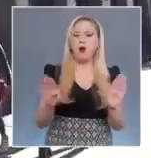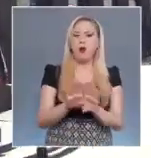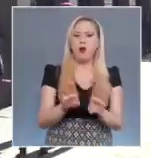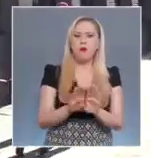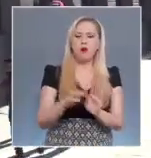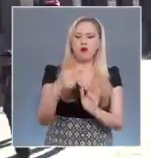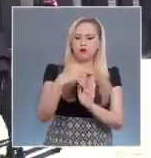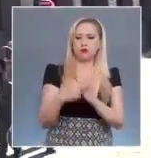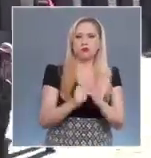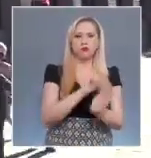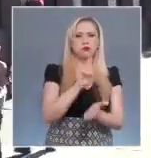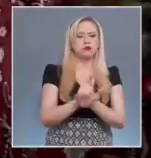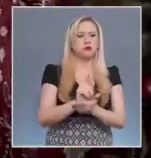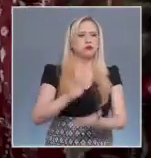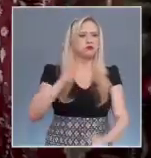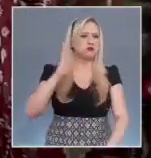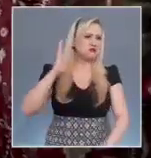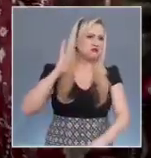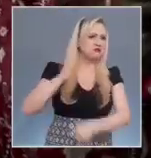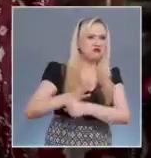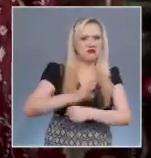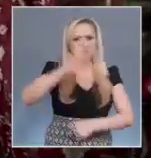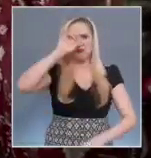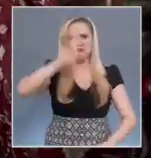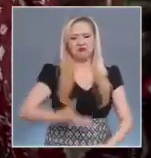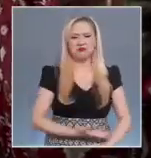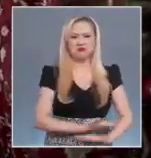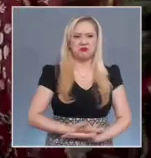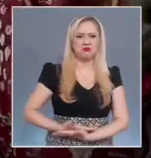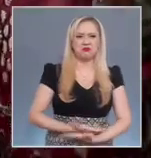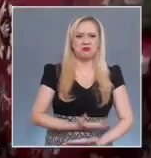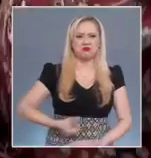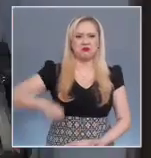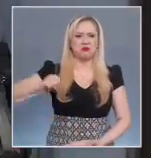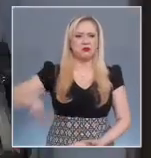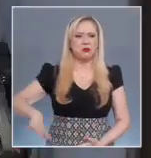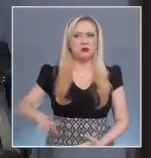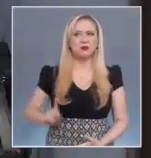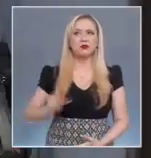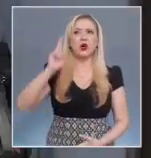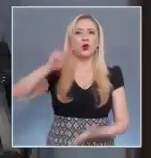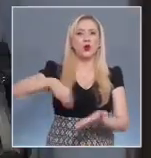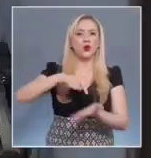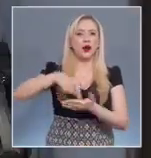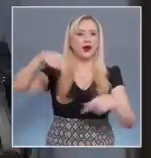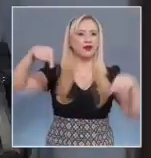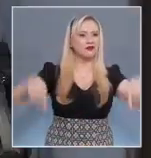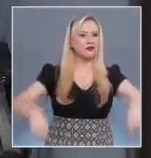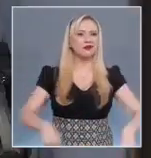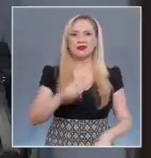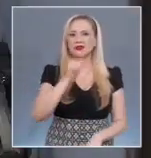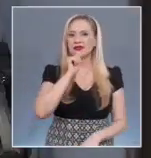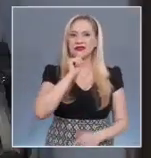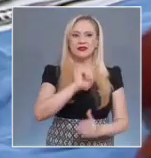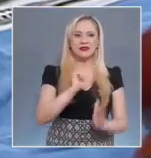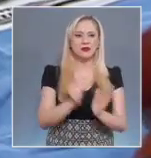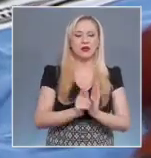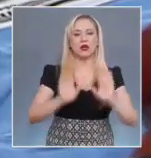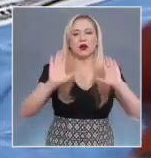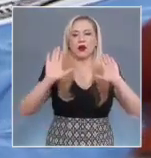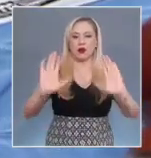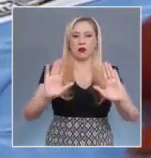aplicables por razones territoriales. Al resolver una contradicción de criterios, la sala consideró que las normas que penalizan el